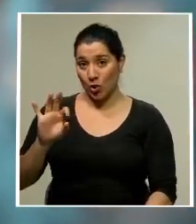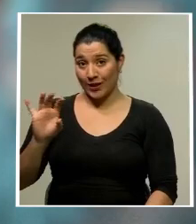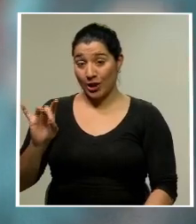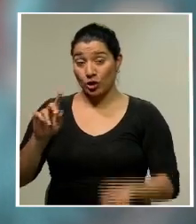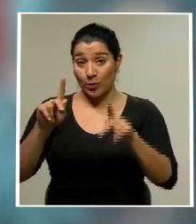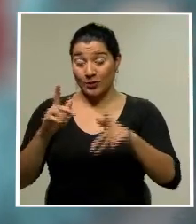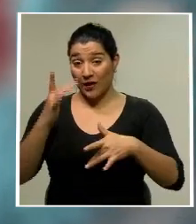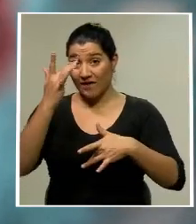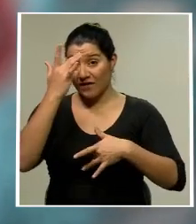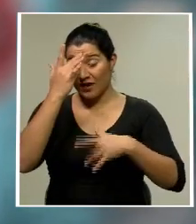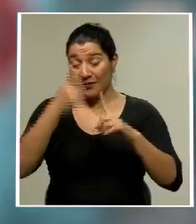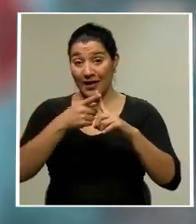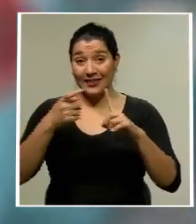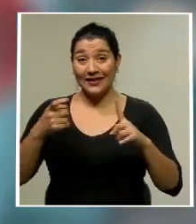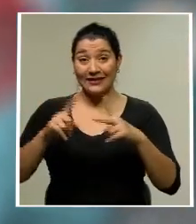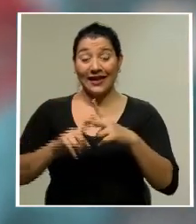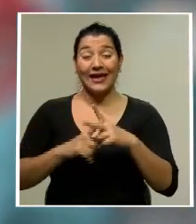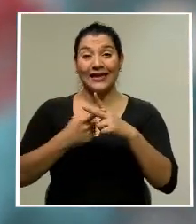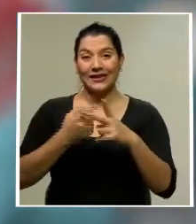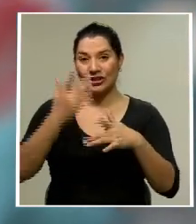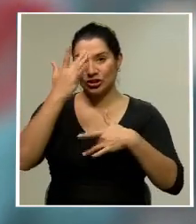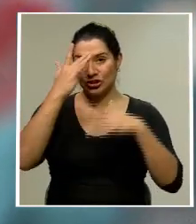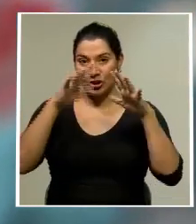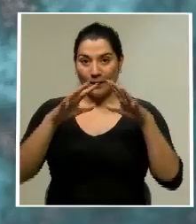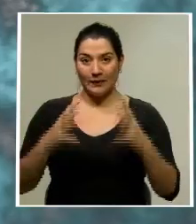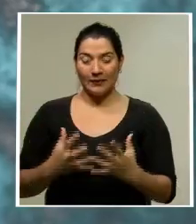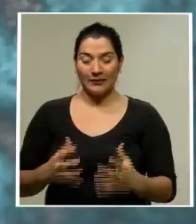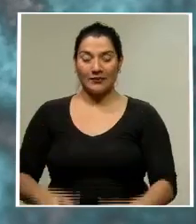388.298 confirmaciones desde que inició la pandemia.